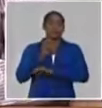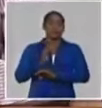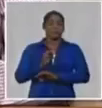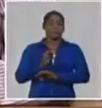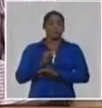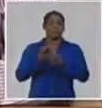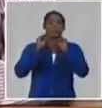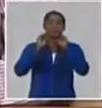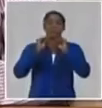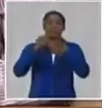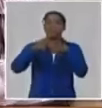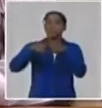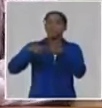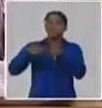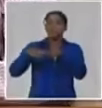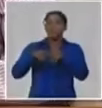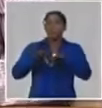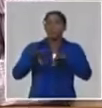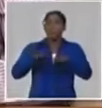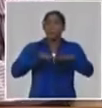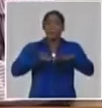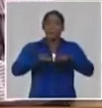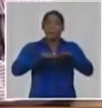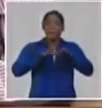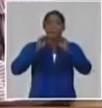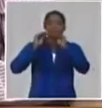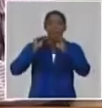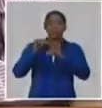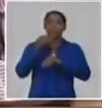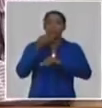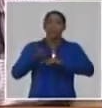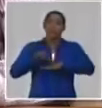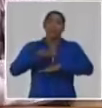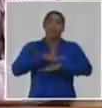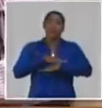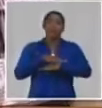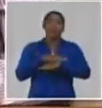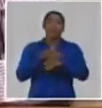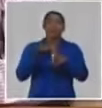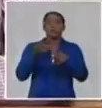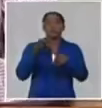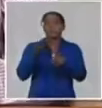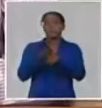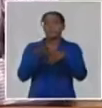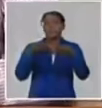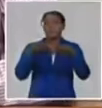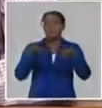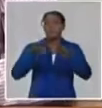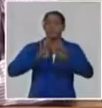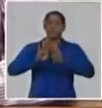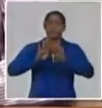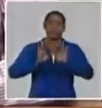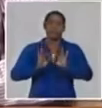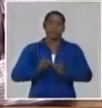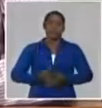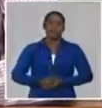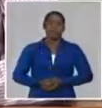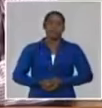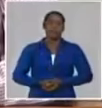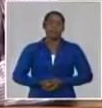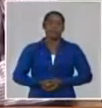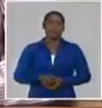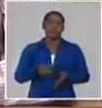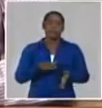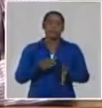tener los suministros listos, puede ser que se adelanten alguna fecha. Ya eso depende. Yo creo que más adelante, en el